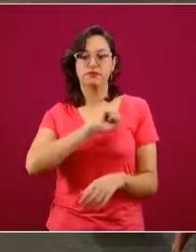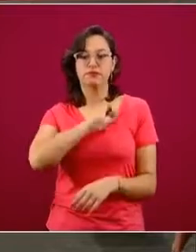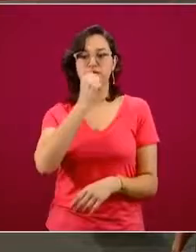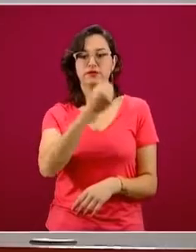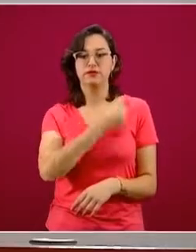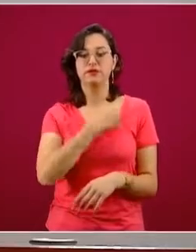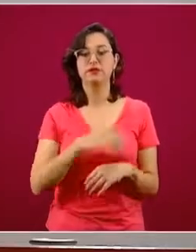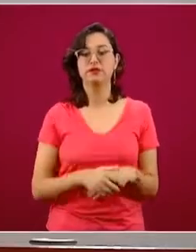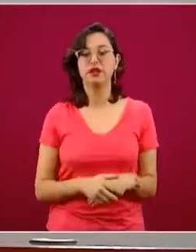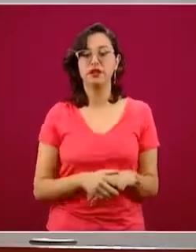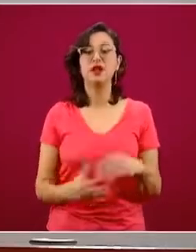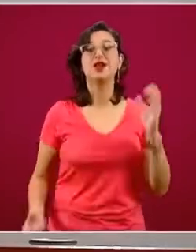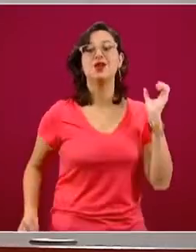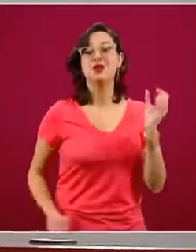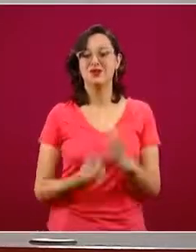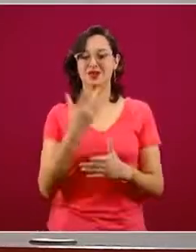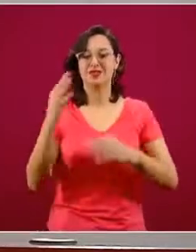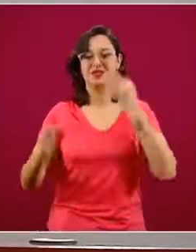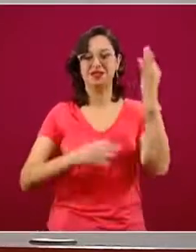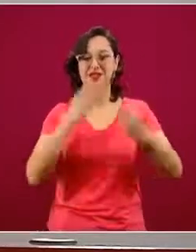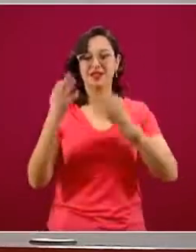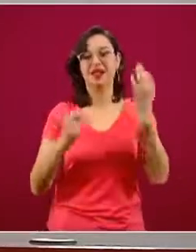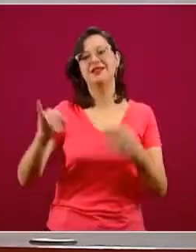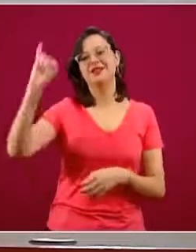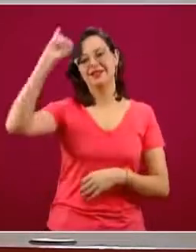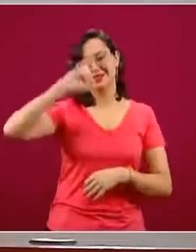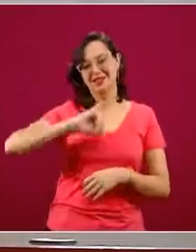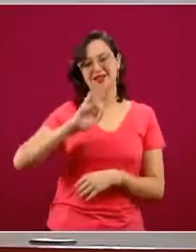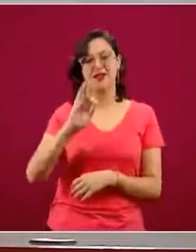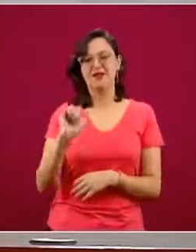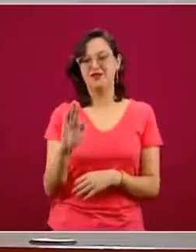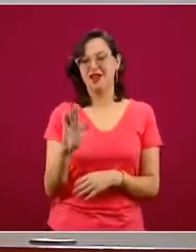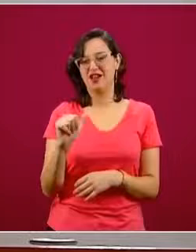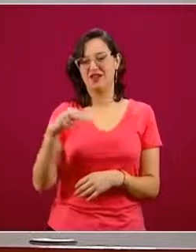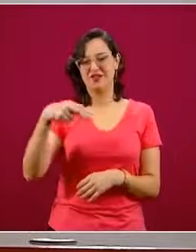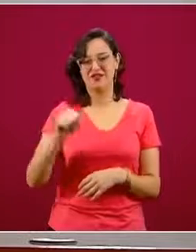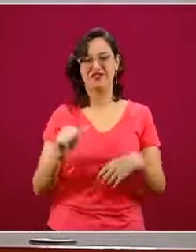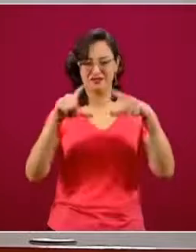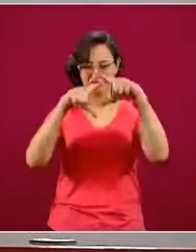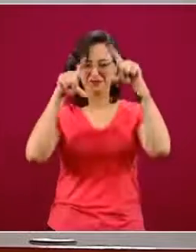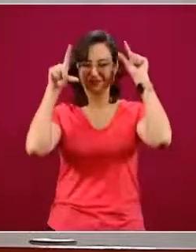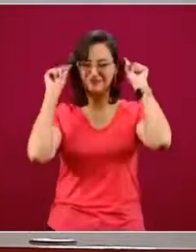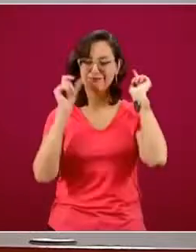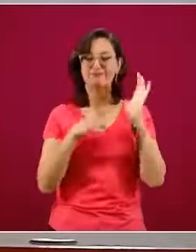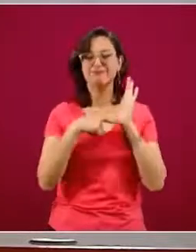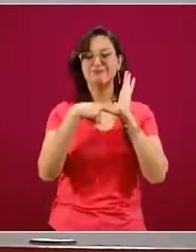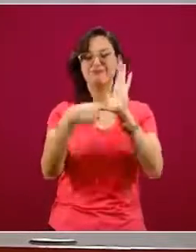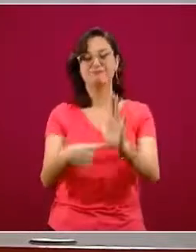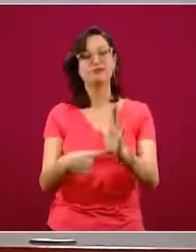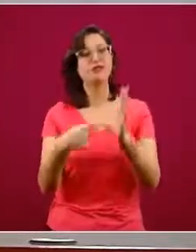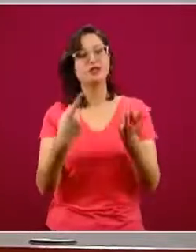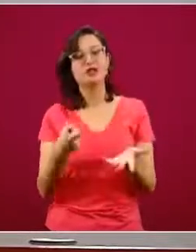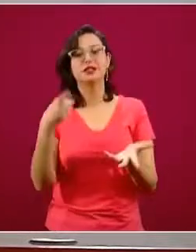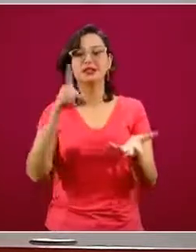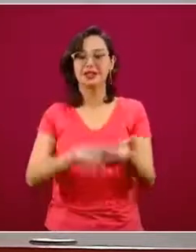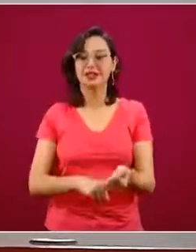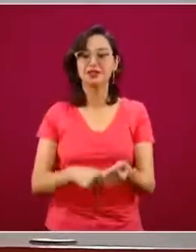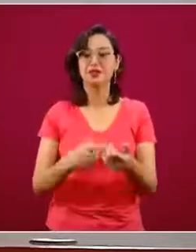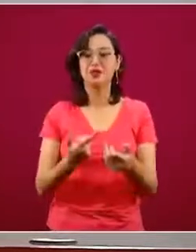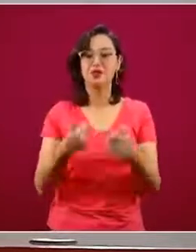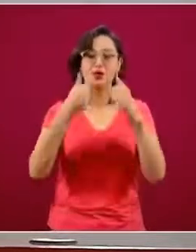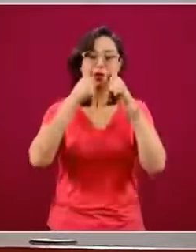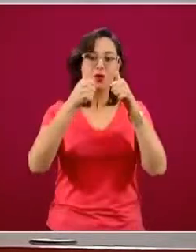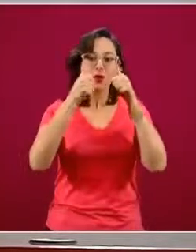nuestra querida jefa Fabiana a través de un video ilustrativo de lo que ocurre en la